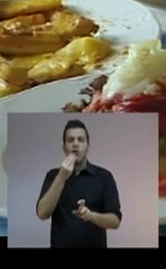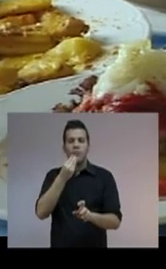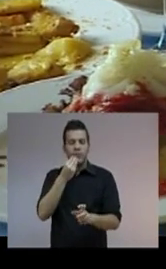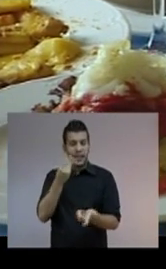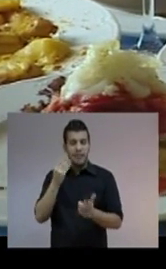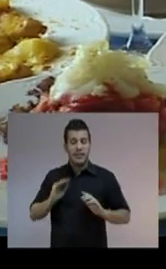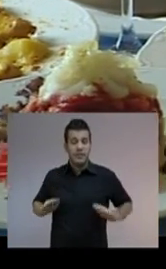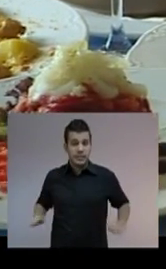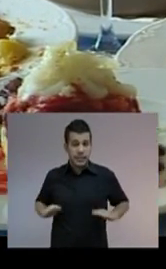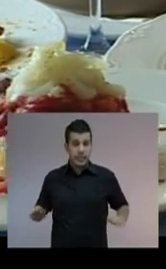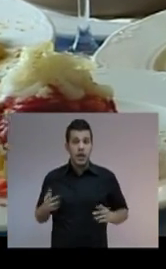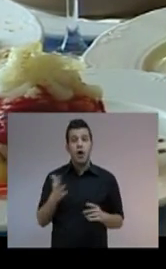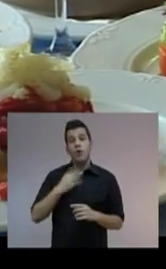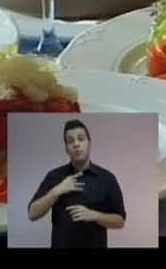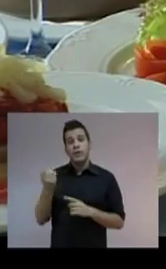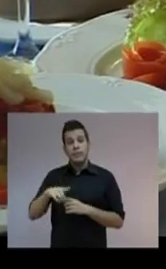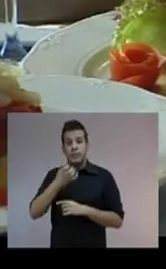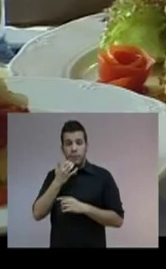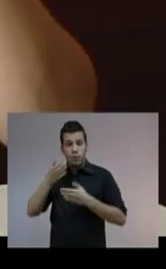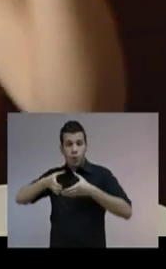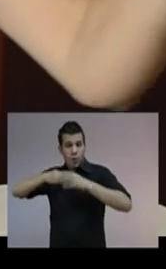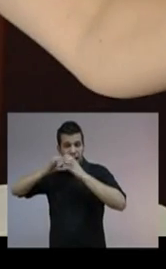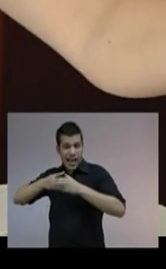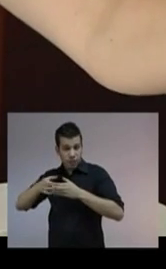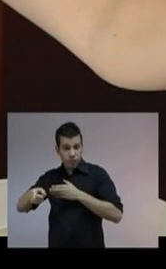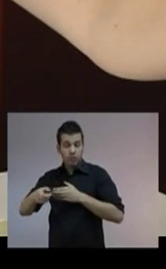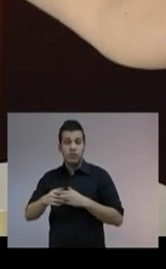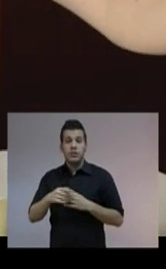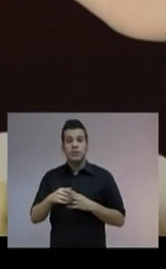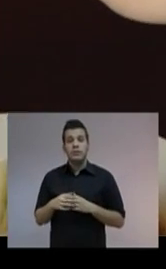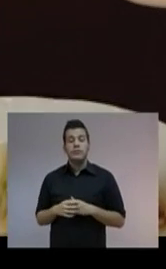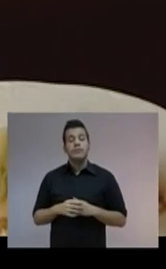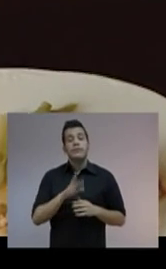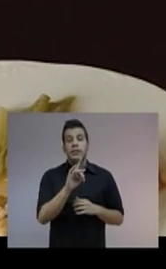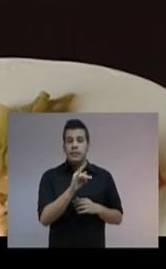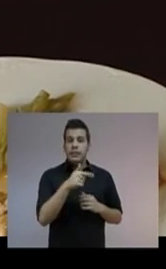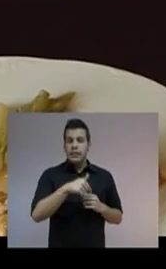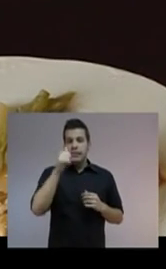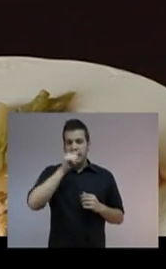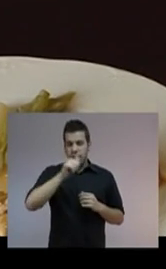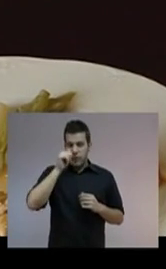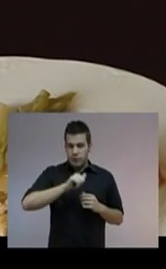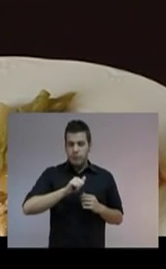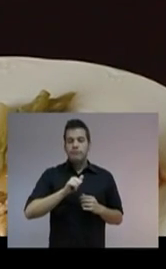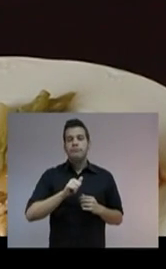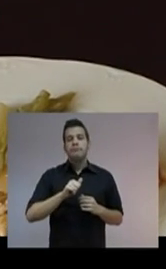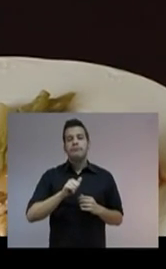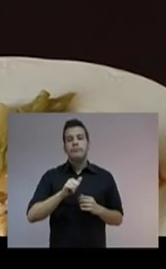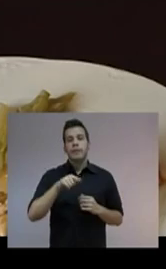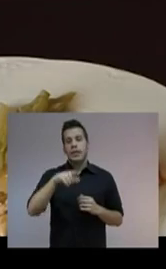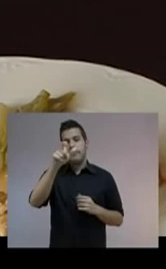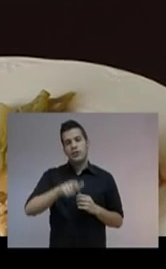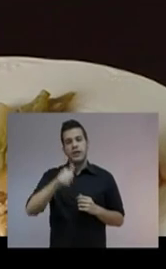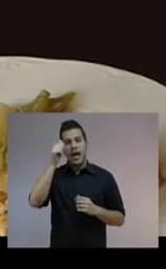os podemos acompañar con un buen caldo, en este caso uno de la casa. Sí, la idea de este vino viene dada por un bodeguero de aquí